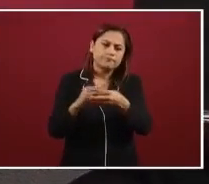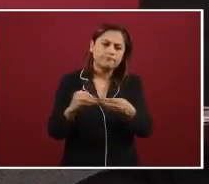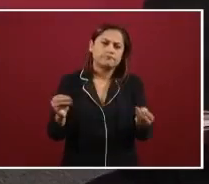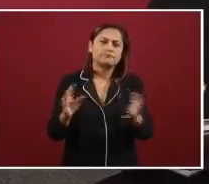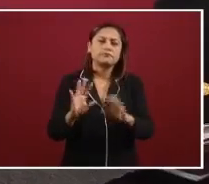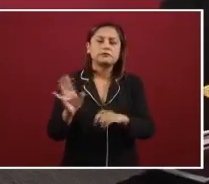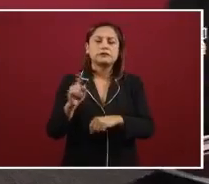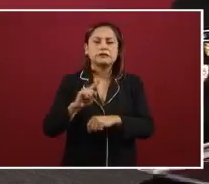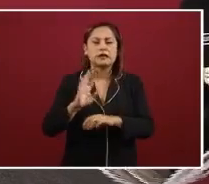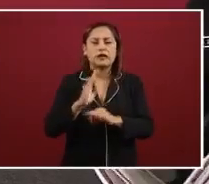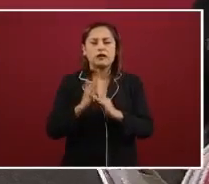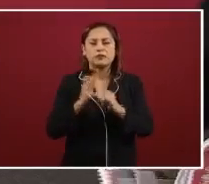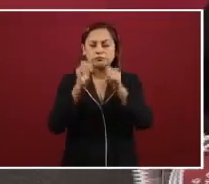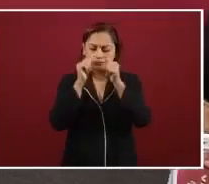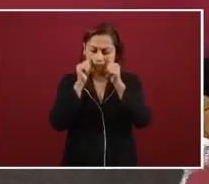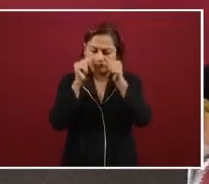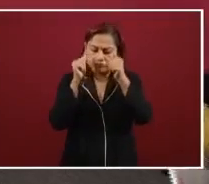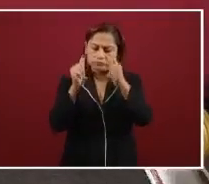solución.